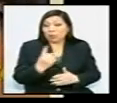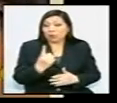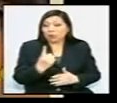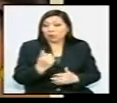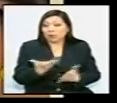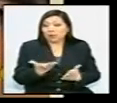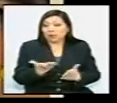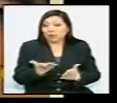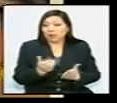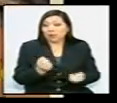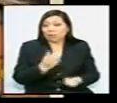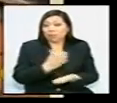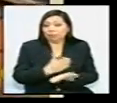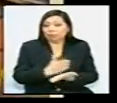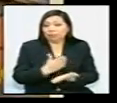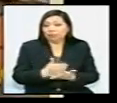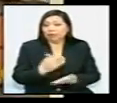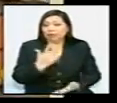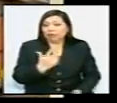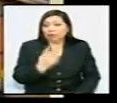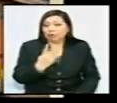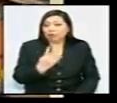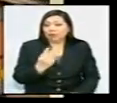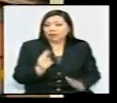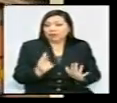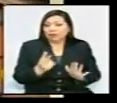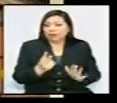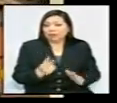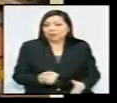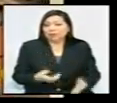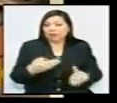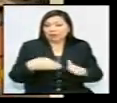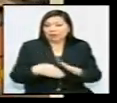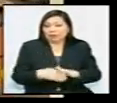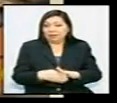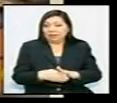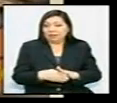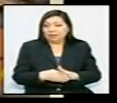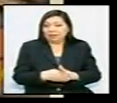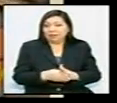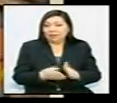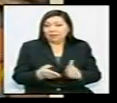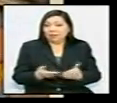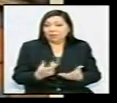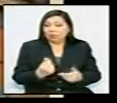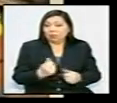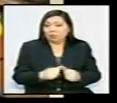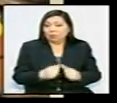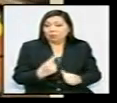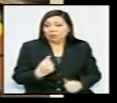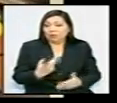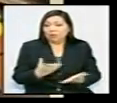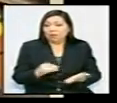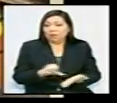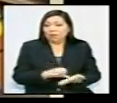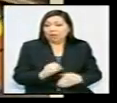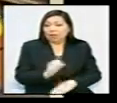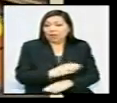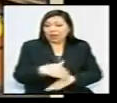401 y los estacionamientos 3, 4 y 17, además del depósito número 1,